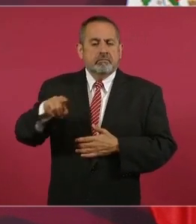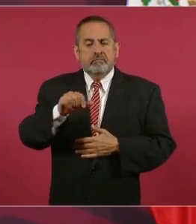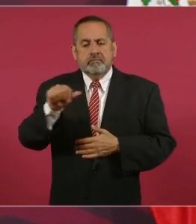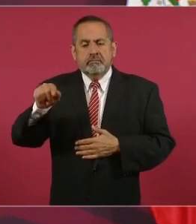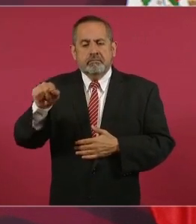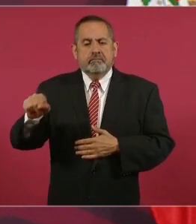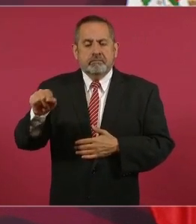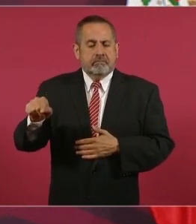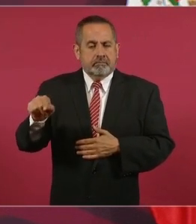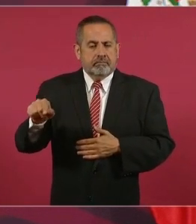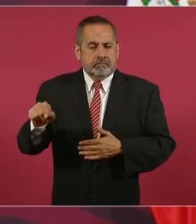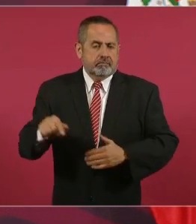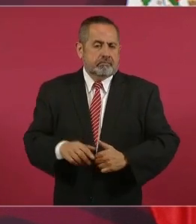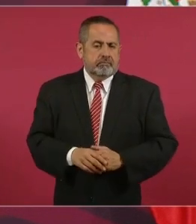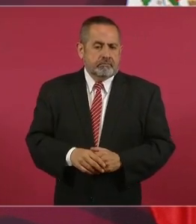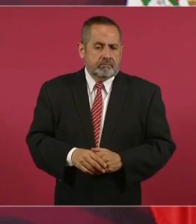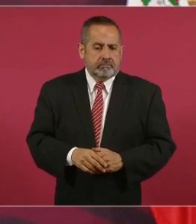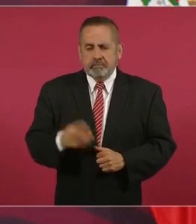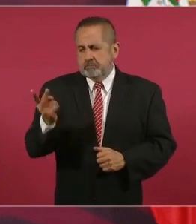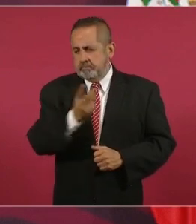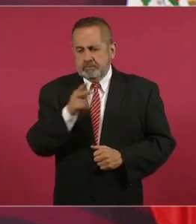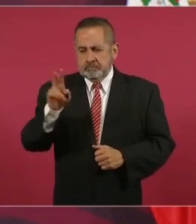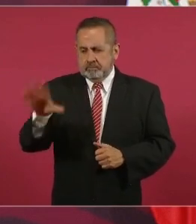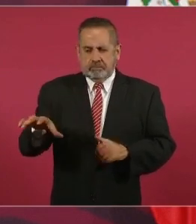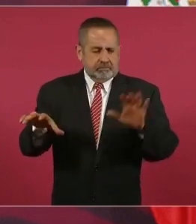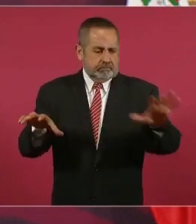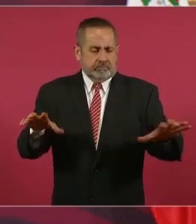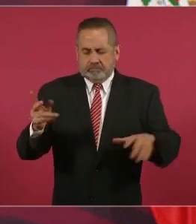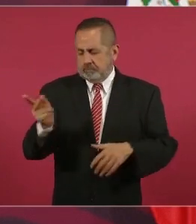a los dos